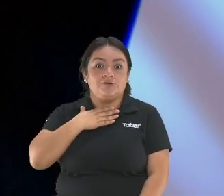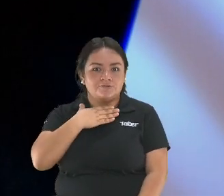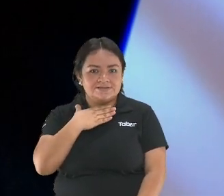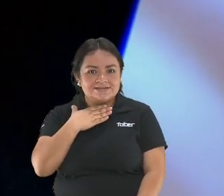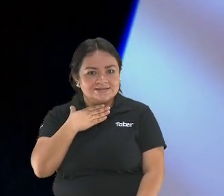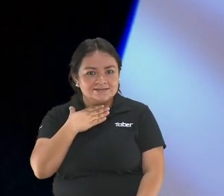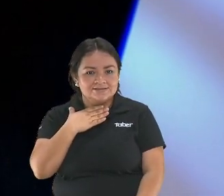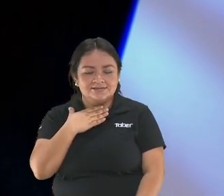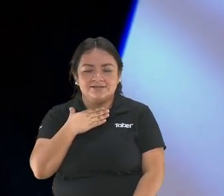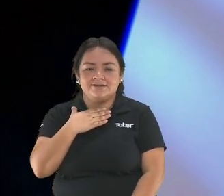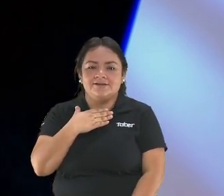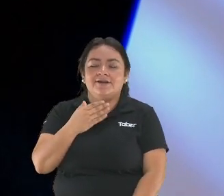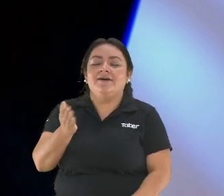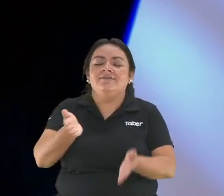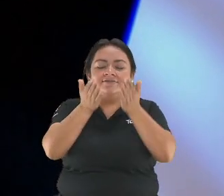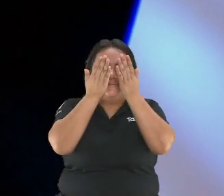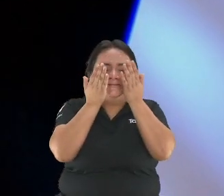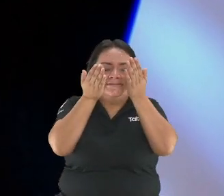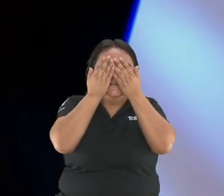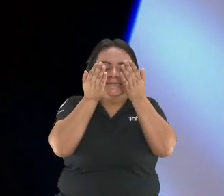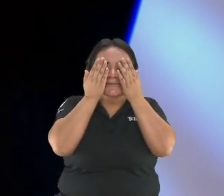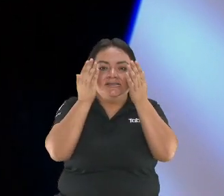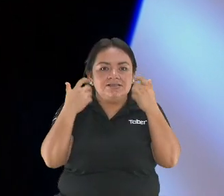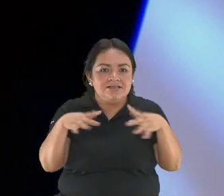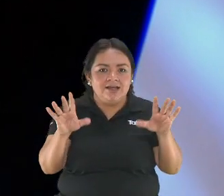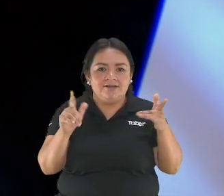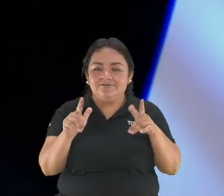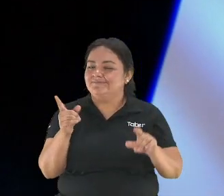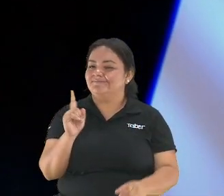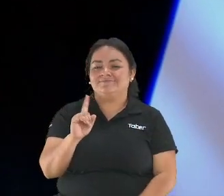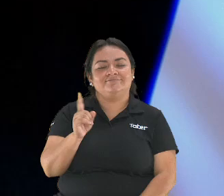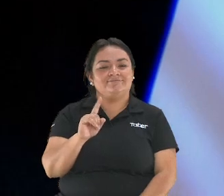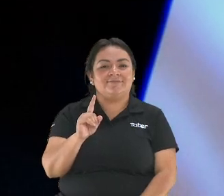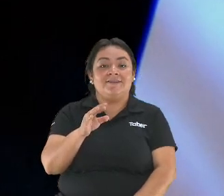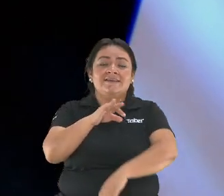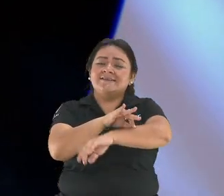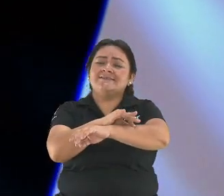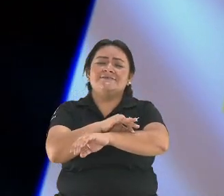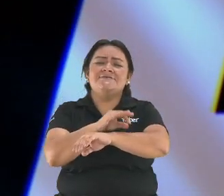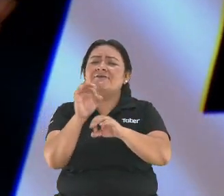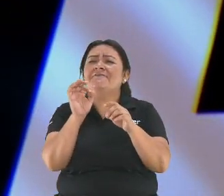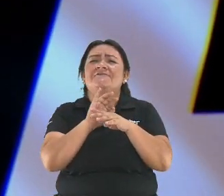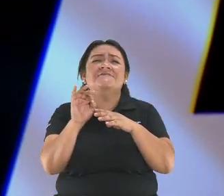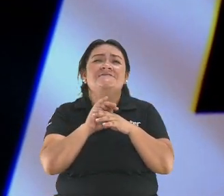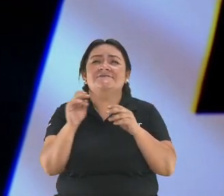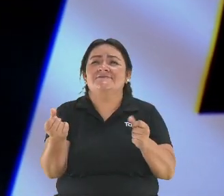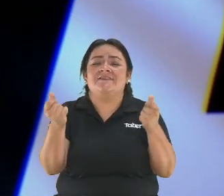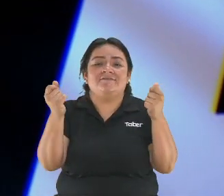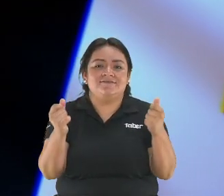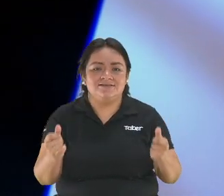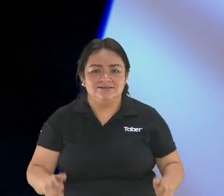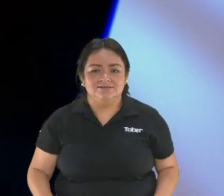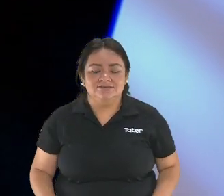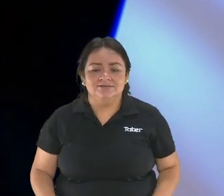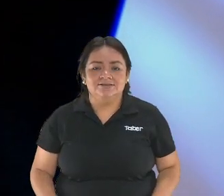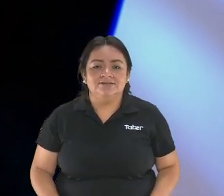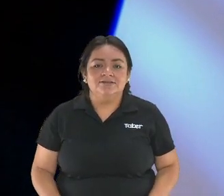eso nos están alabando se la cara humanamente no se resuelve a sí